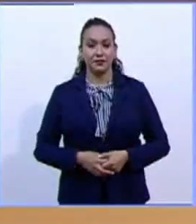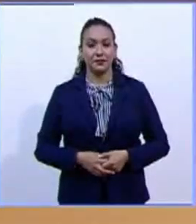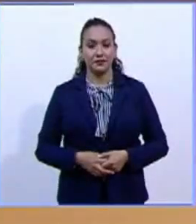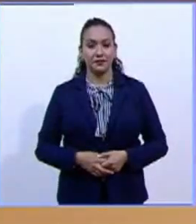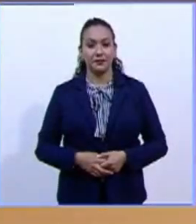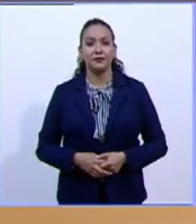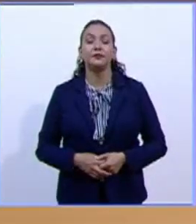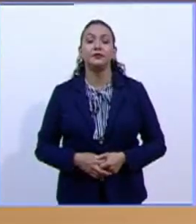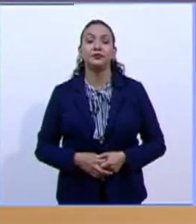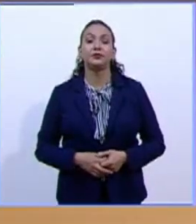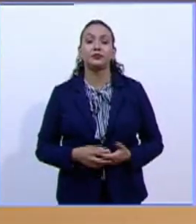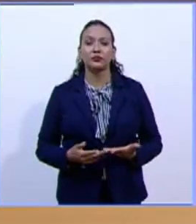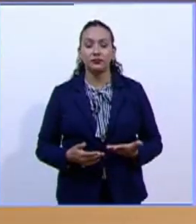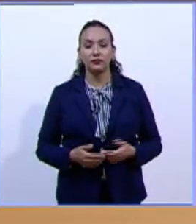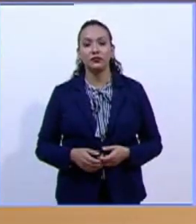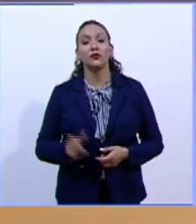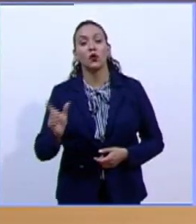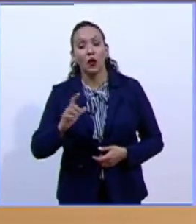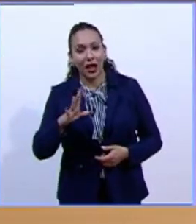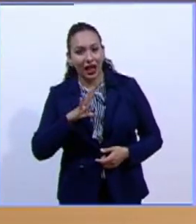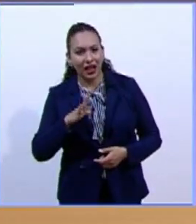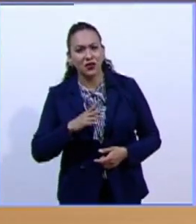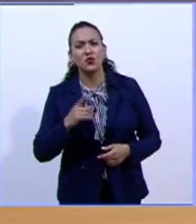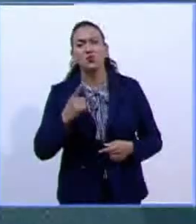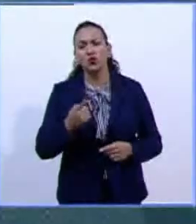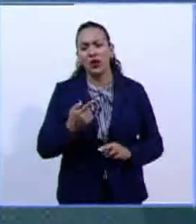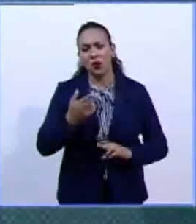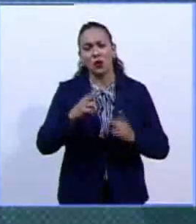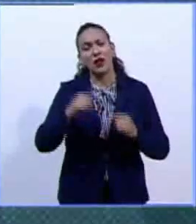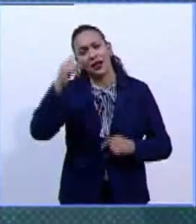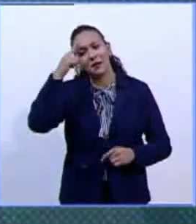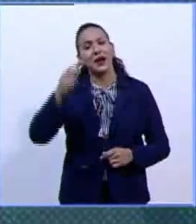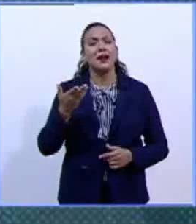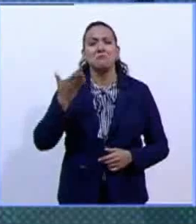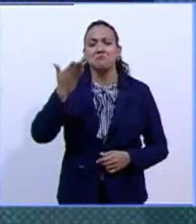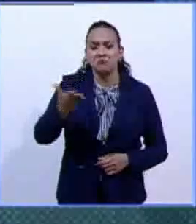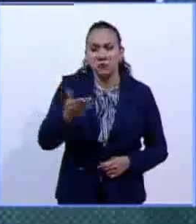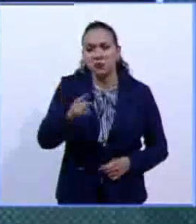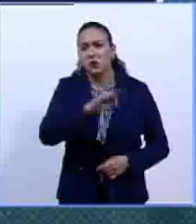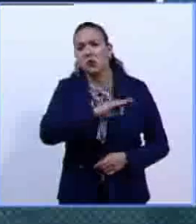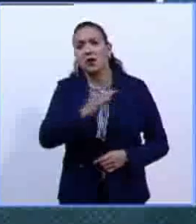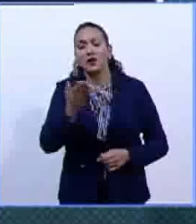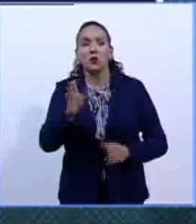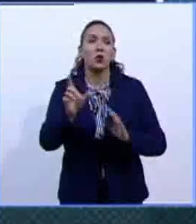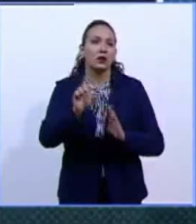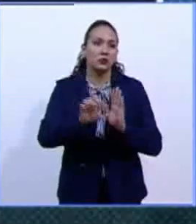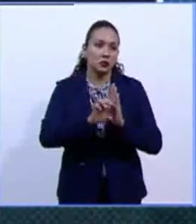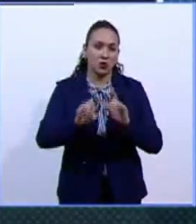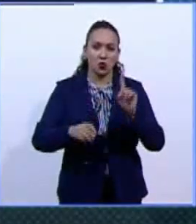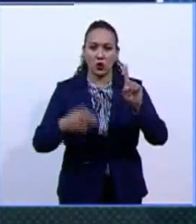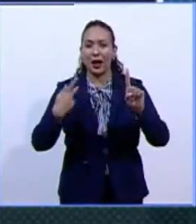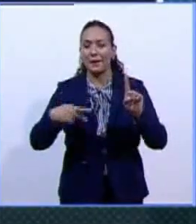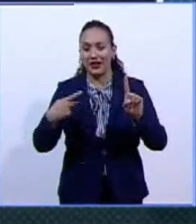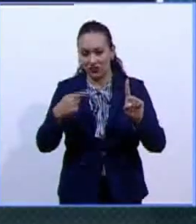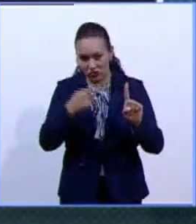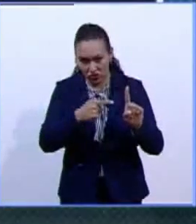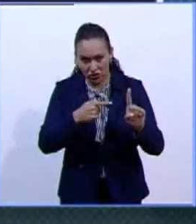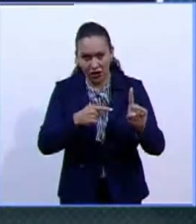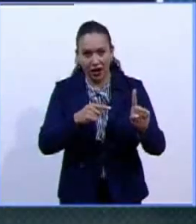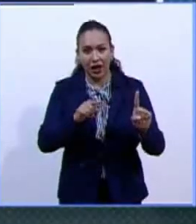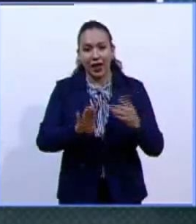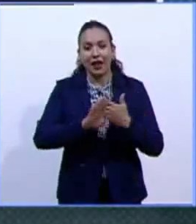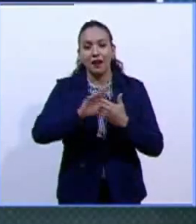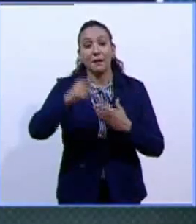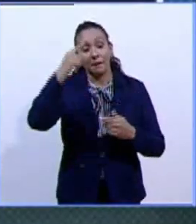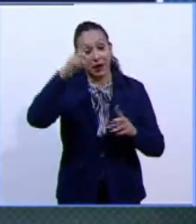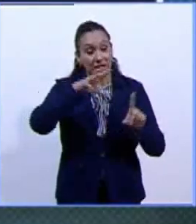El denominado amparo buscador es uno de los recursos a los que se puede acudir para evitar que una persona sea sometida a